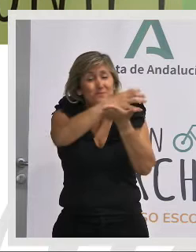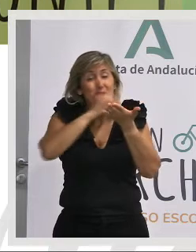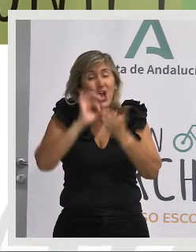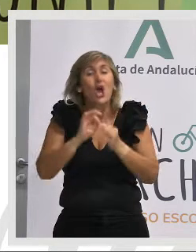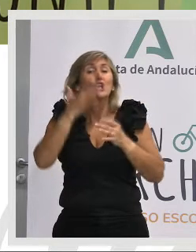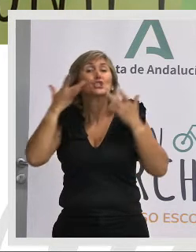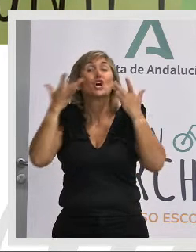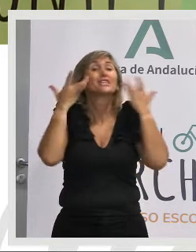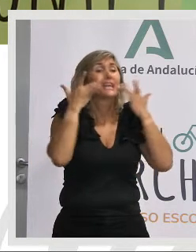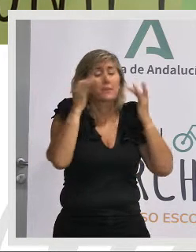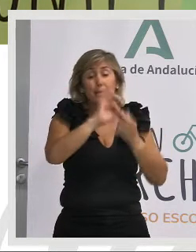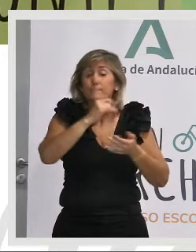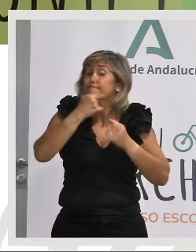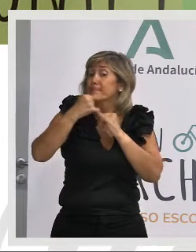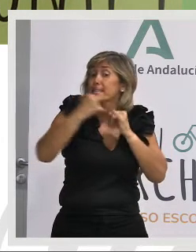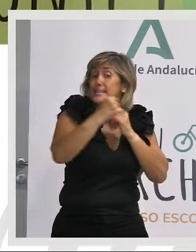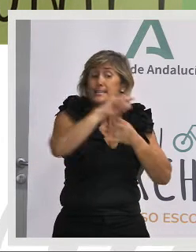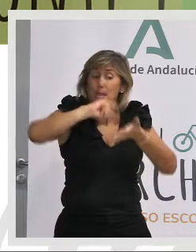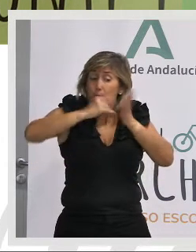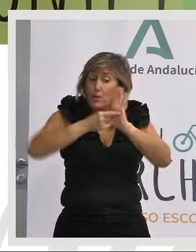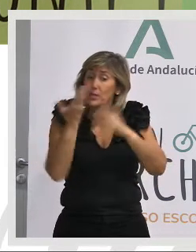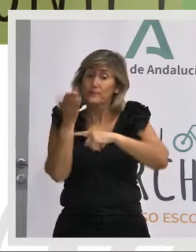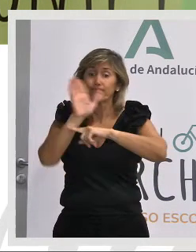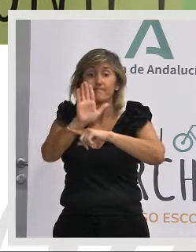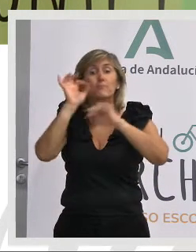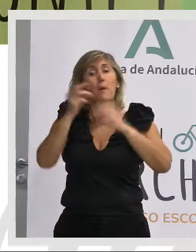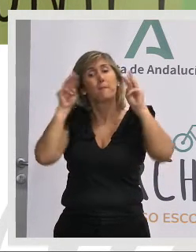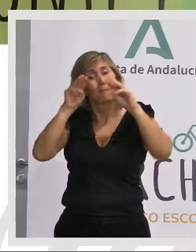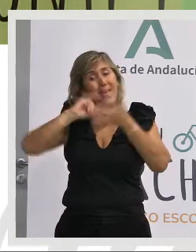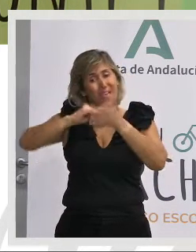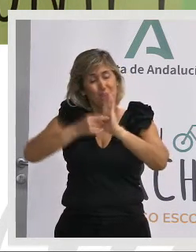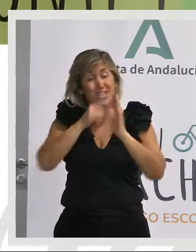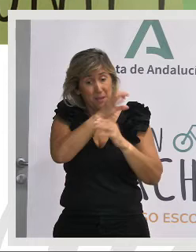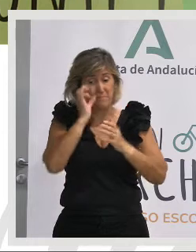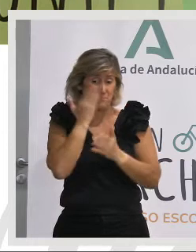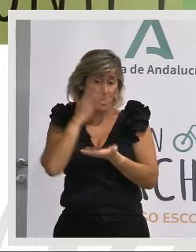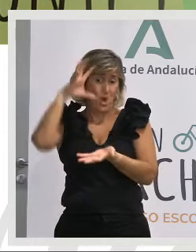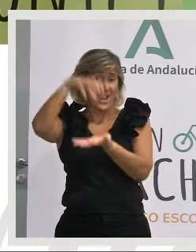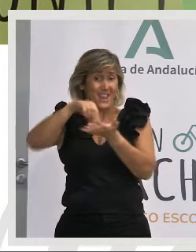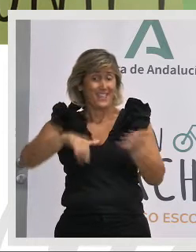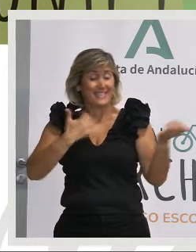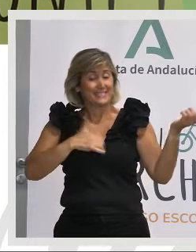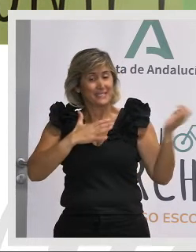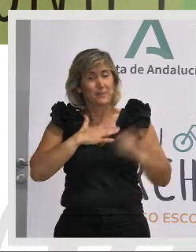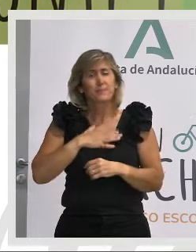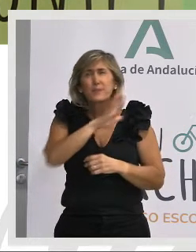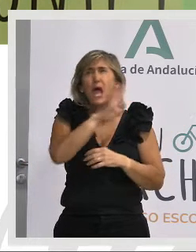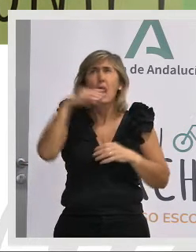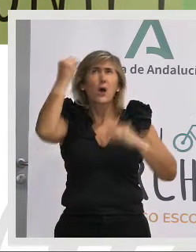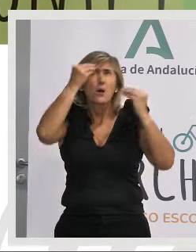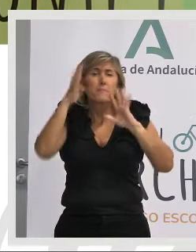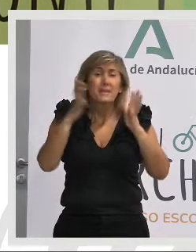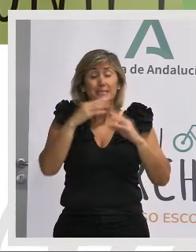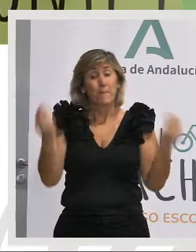las líneas pedagógicas que definen a este centro sevillano. El curso pasado decidieron contribuir a la mejora del